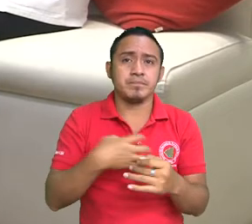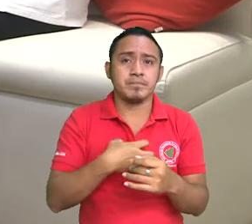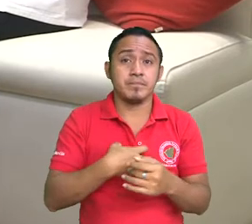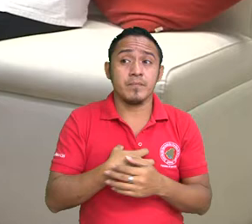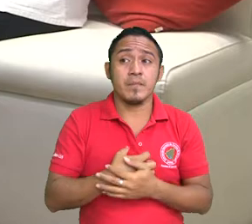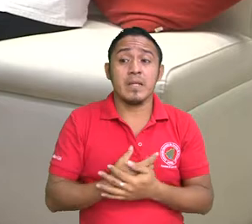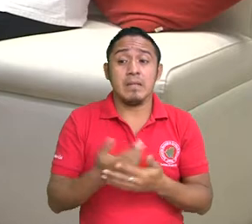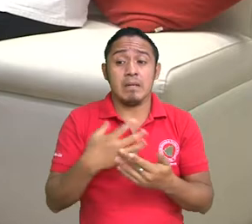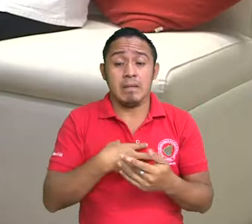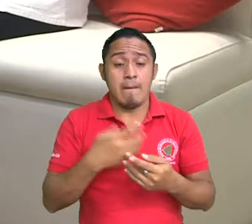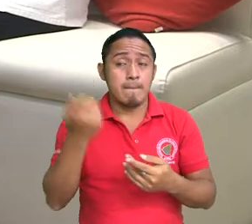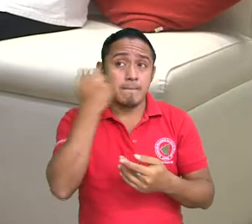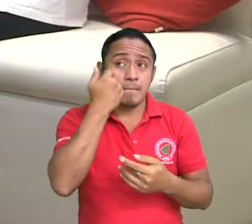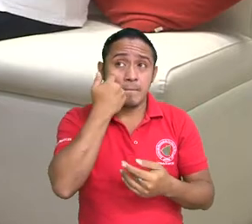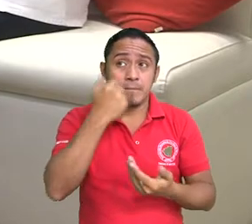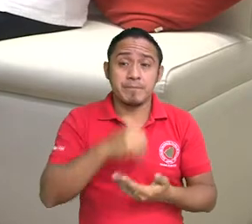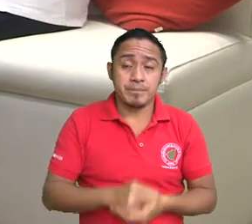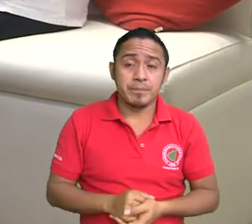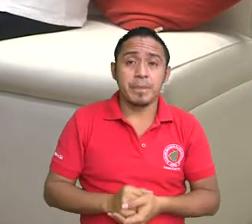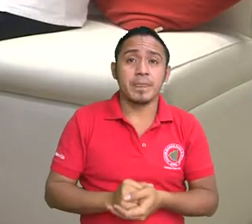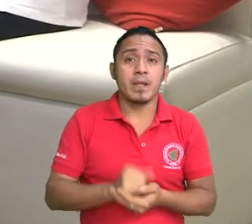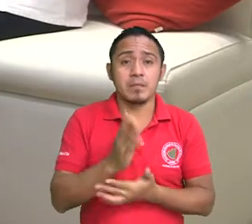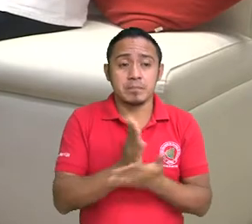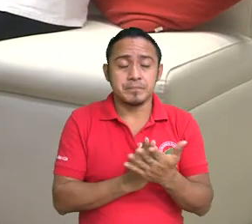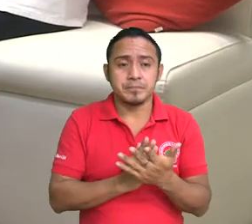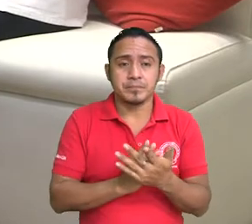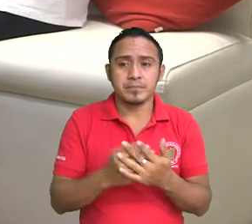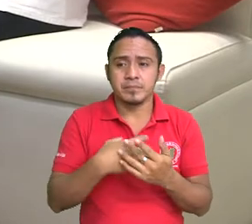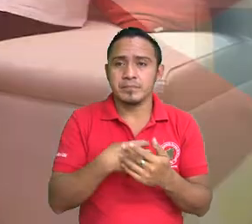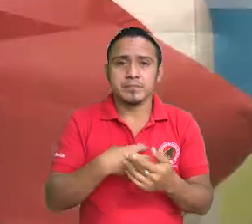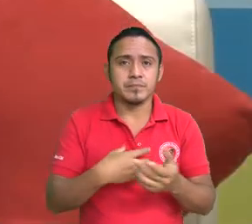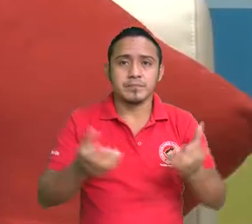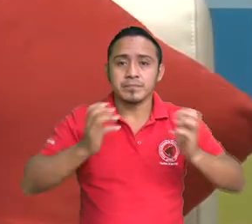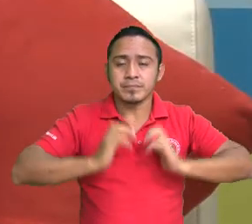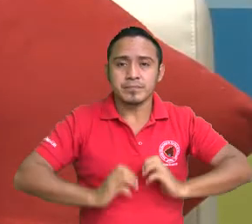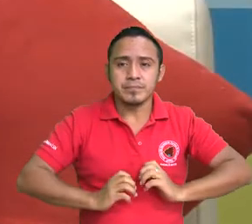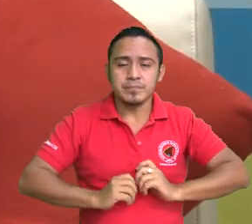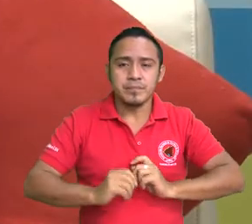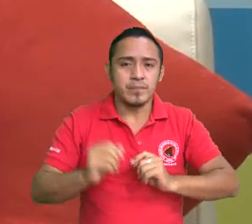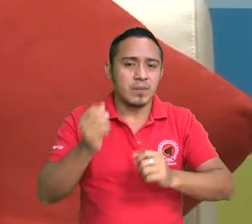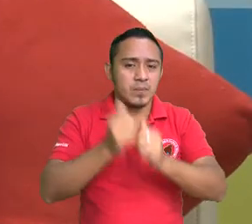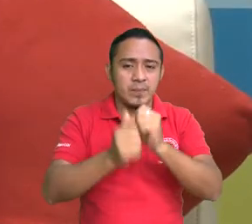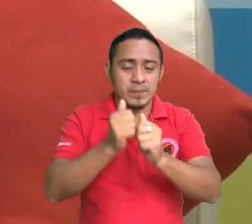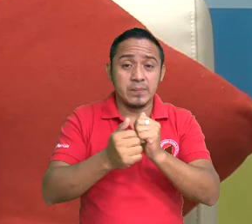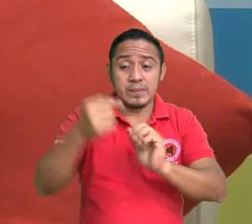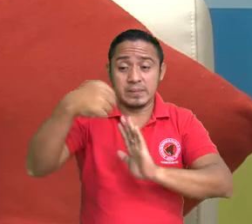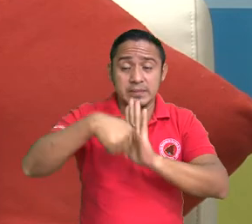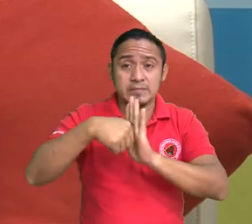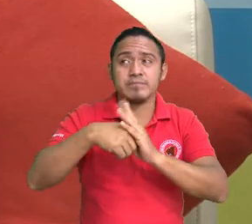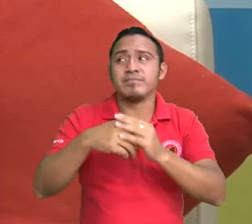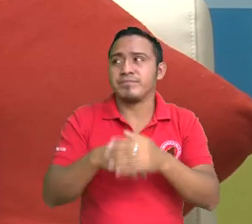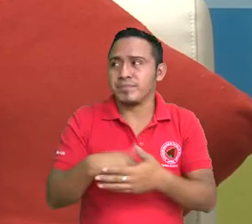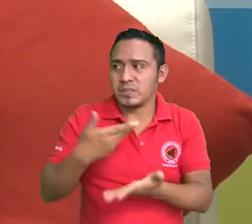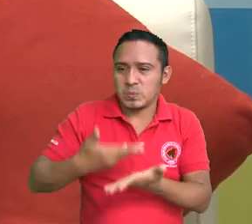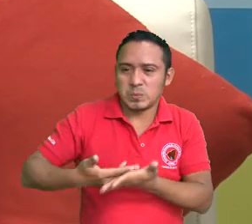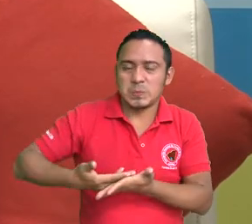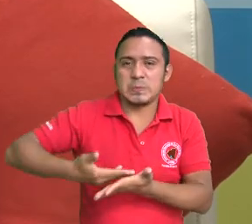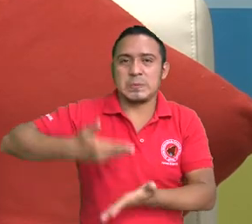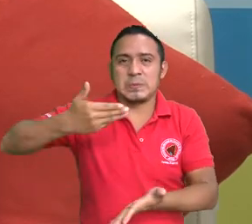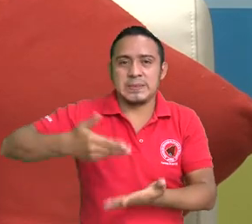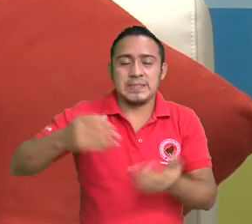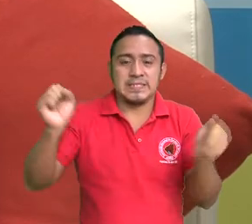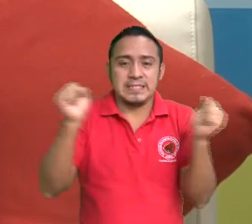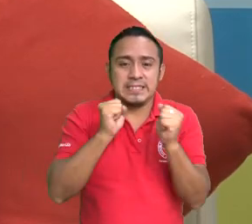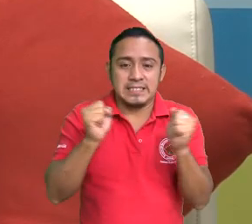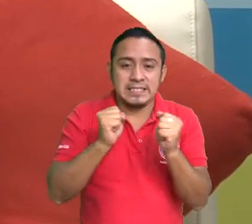es autoinmune, hay células que están atacando igualmente tu folículo. Y también las altas temperaturas que provoca